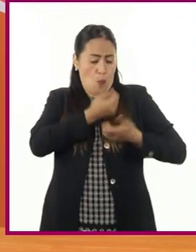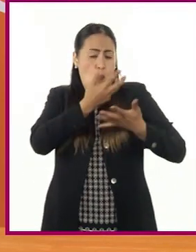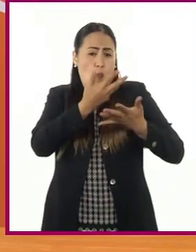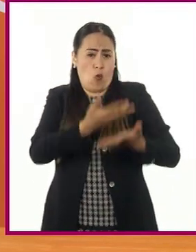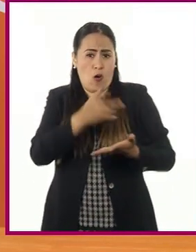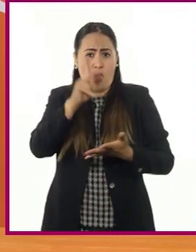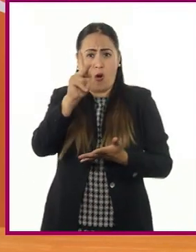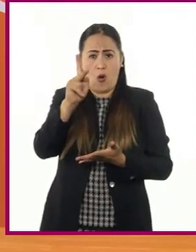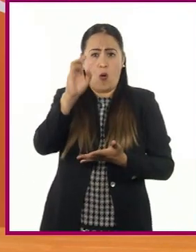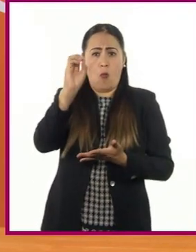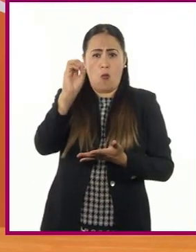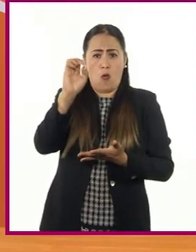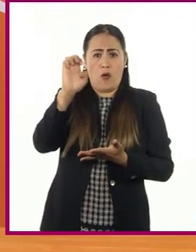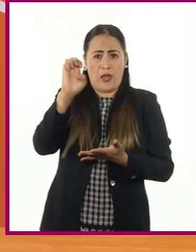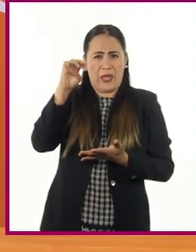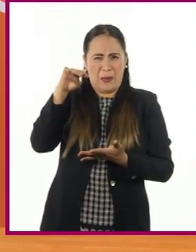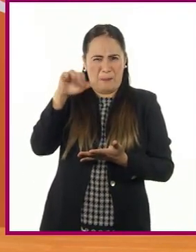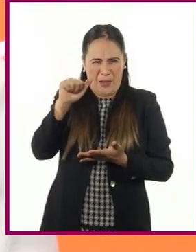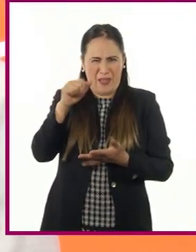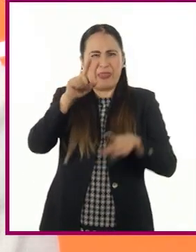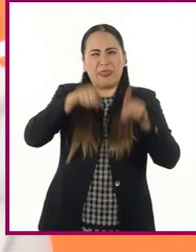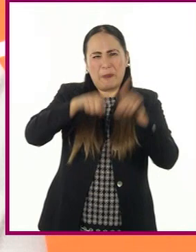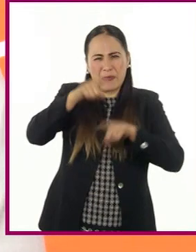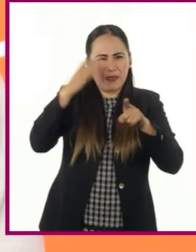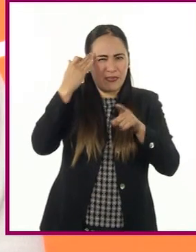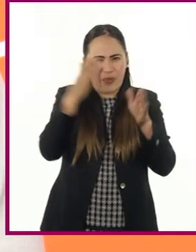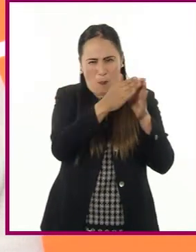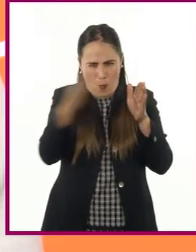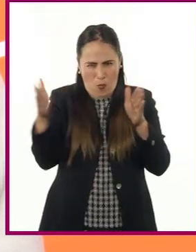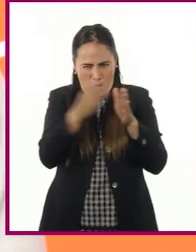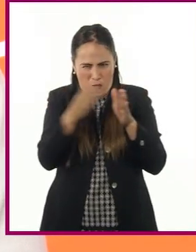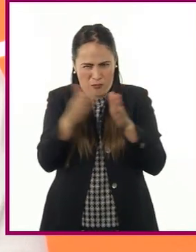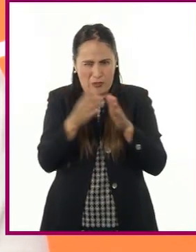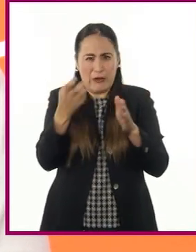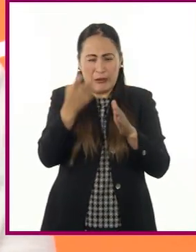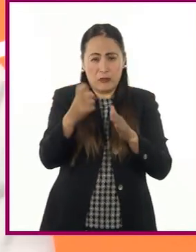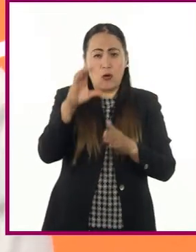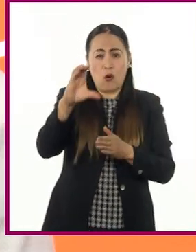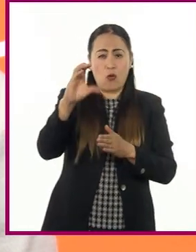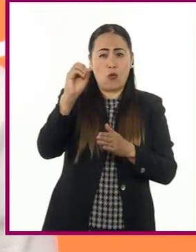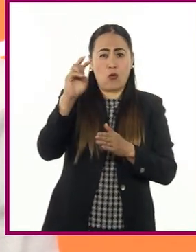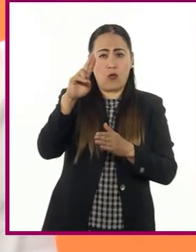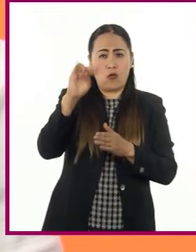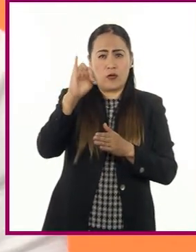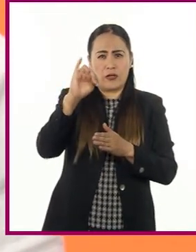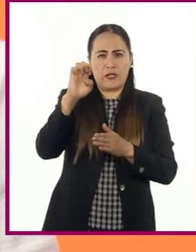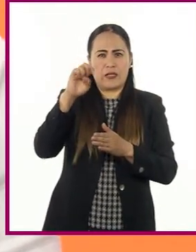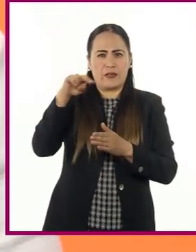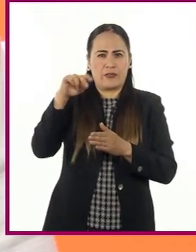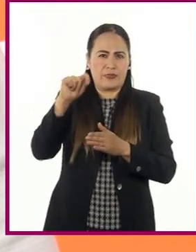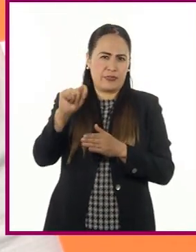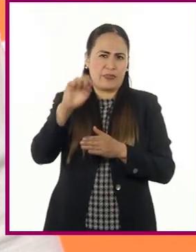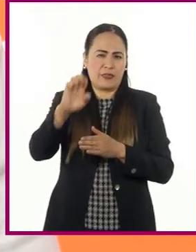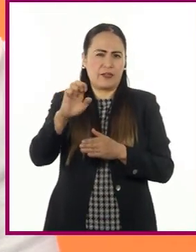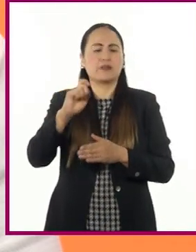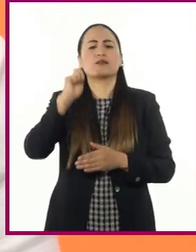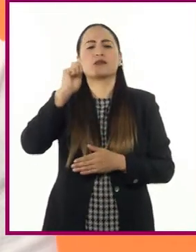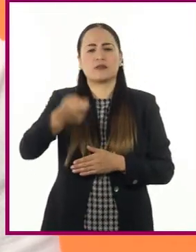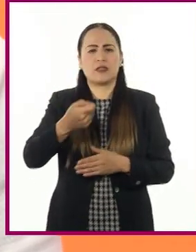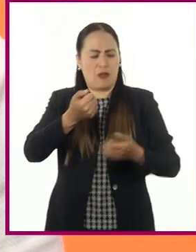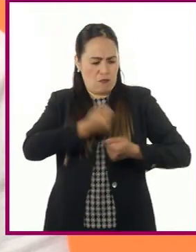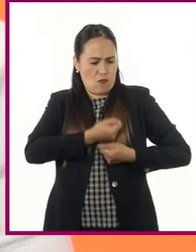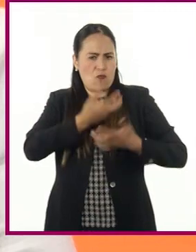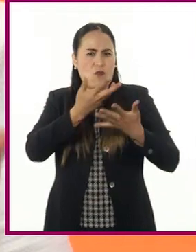relacionan con el contexto de su época? Pues cuando hablamos de corriente literaria, nos referimos a un grupo de